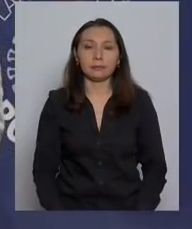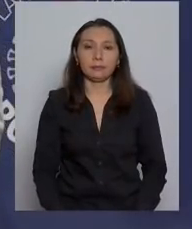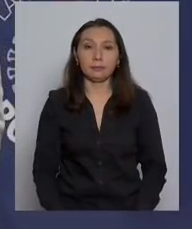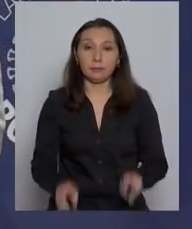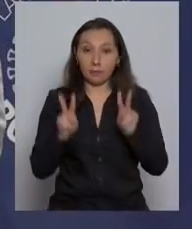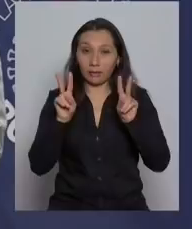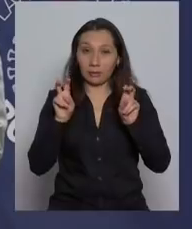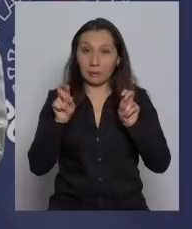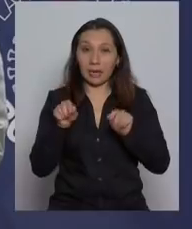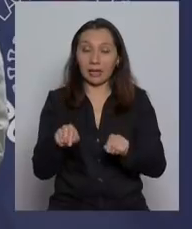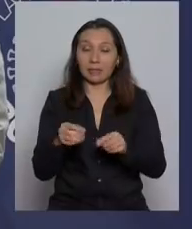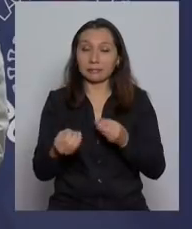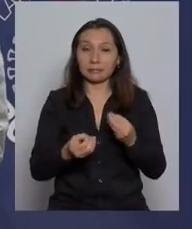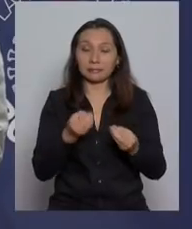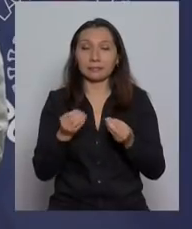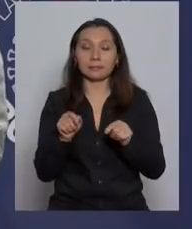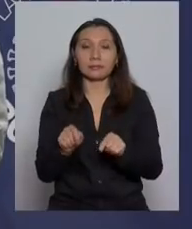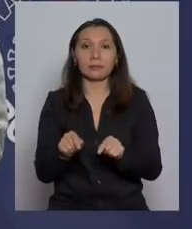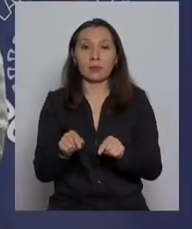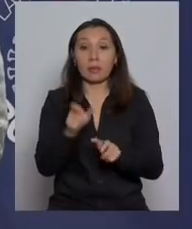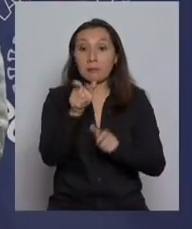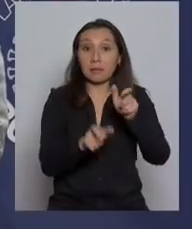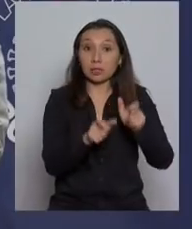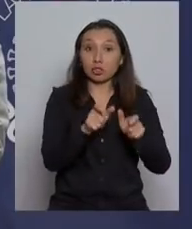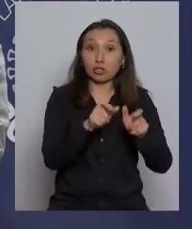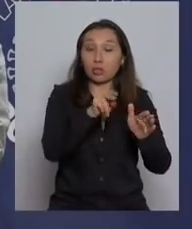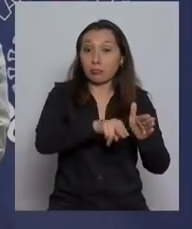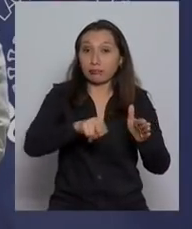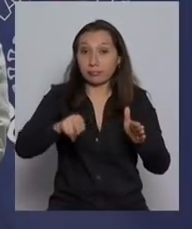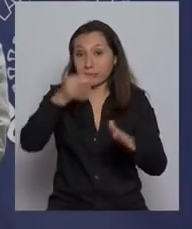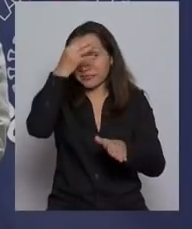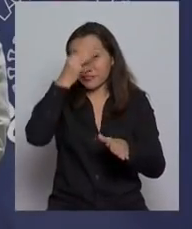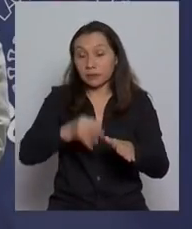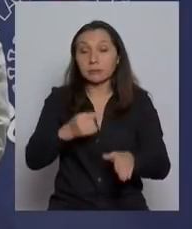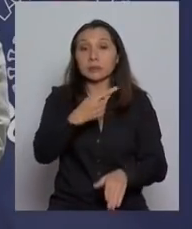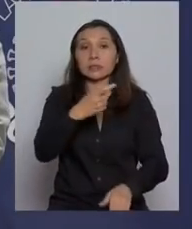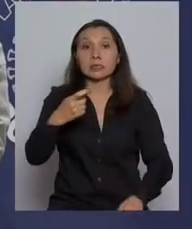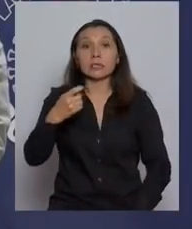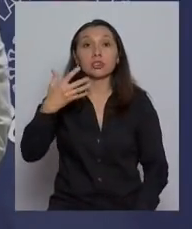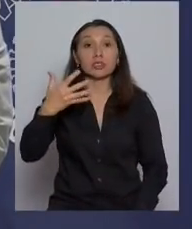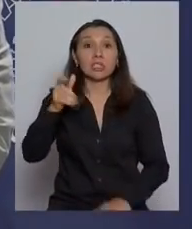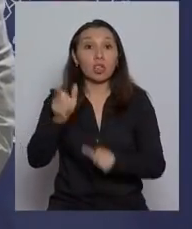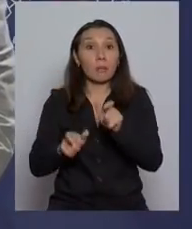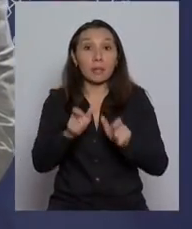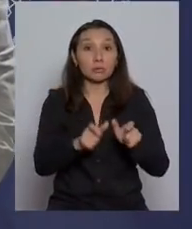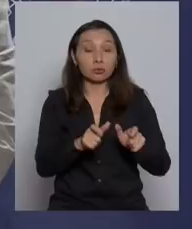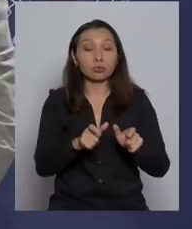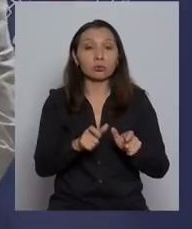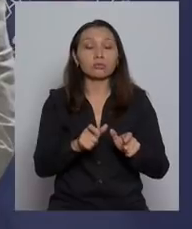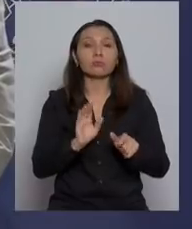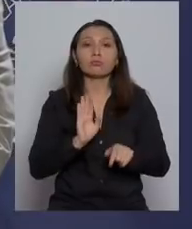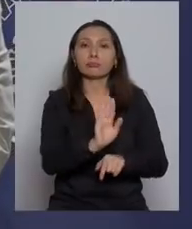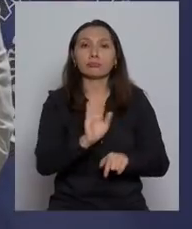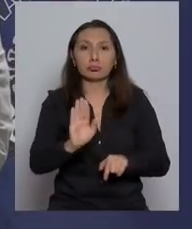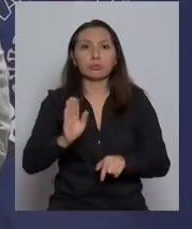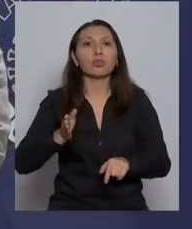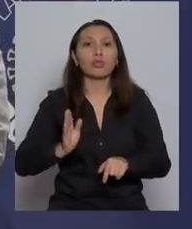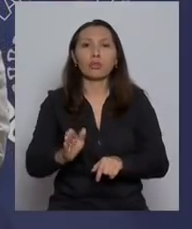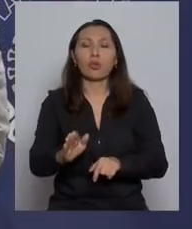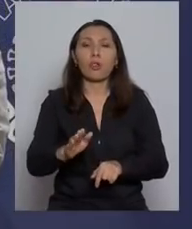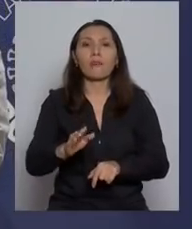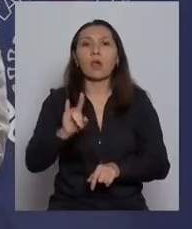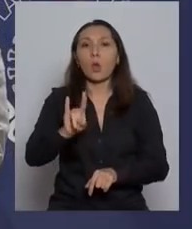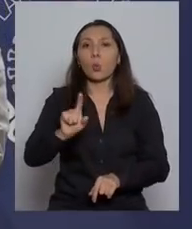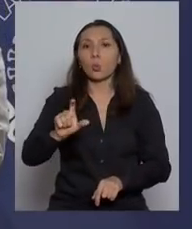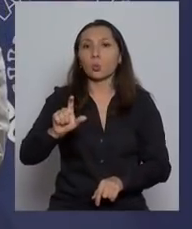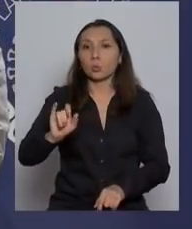En relación a los pacientes, recalcar que son 105 pacientes que se mantienen en unidades de cuidado